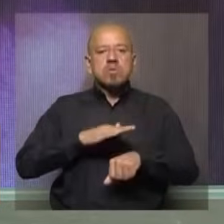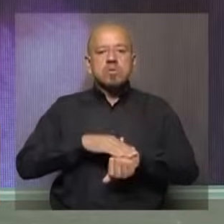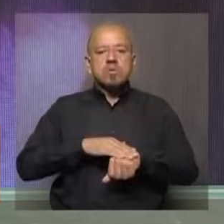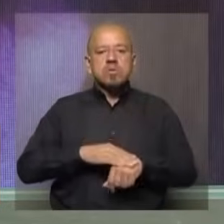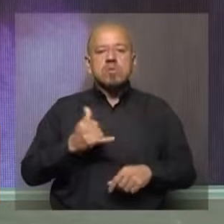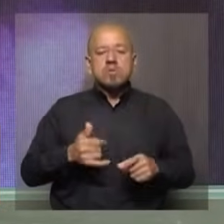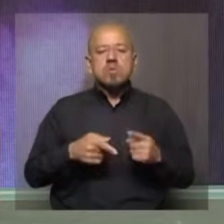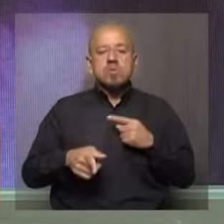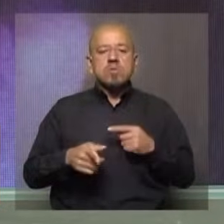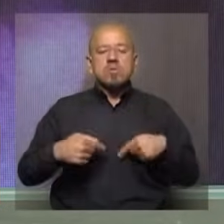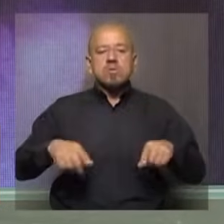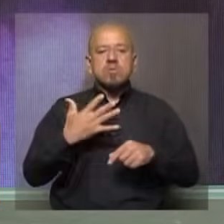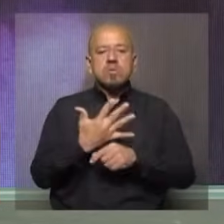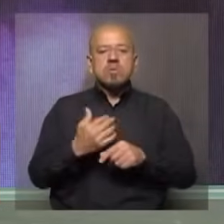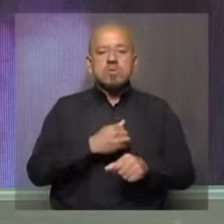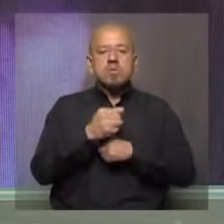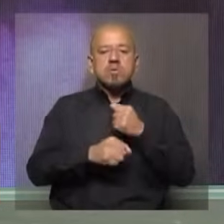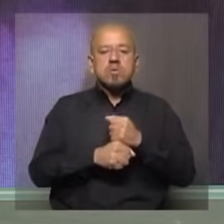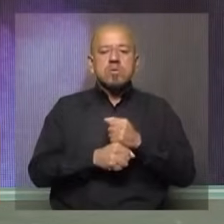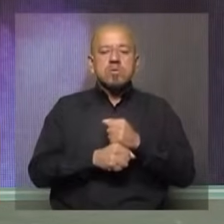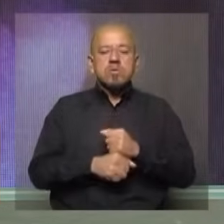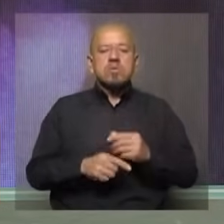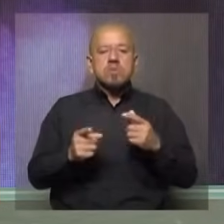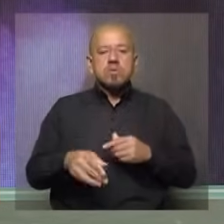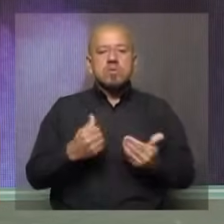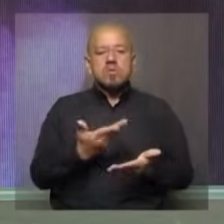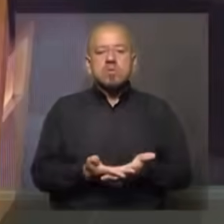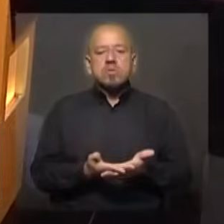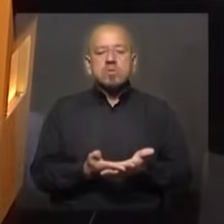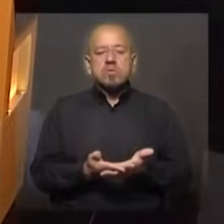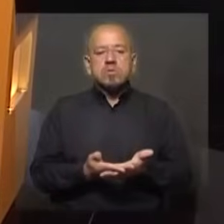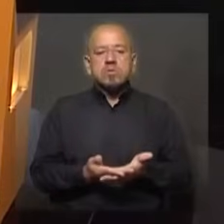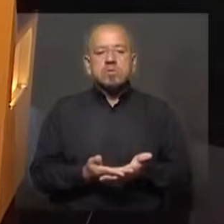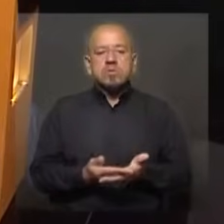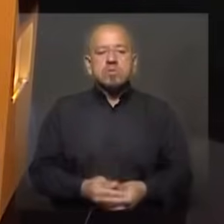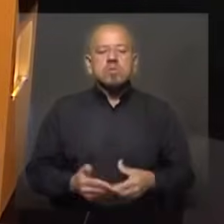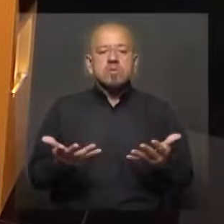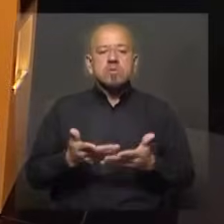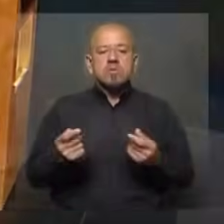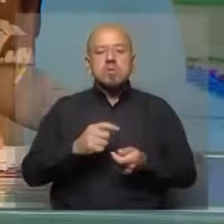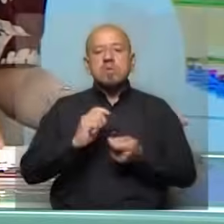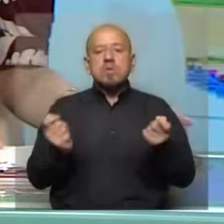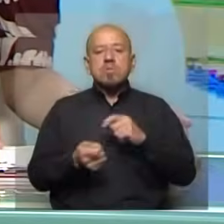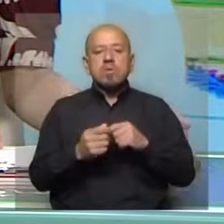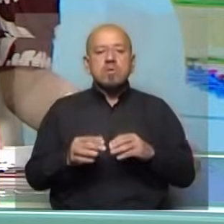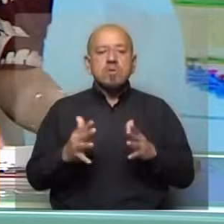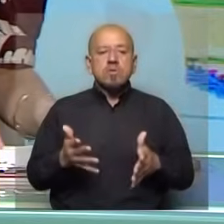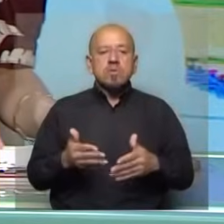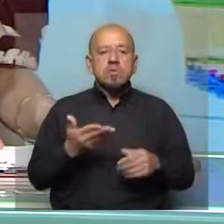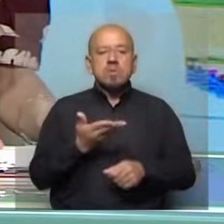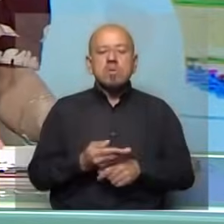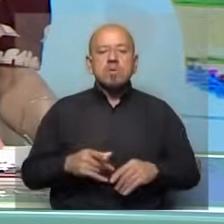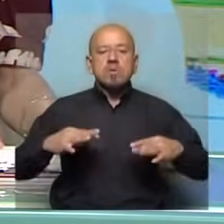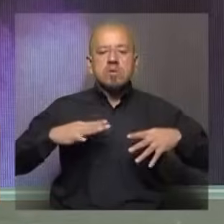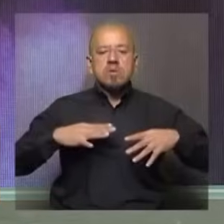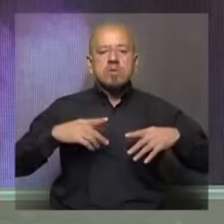que asumir por los 5 años. ¿Se había planteado quedarse los 5 años y algo cambió en el camino? ¿Finalmente se pedirá licencia?